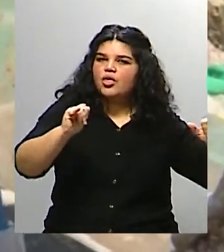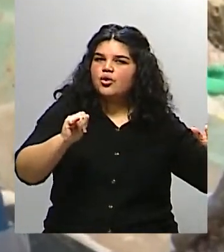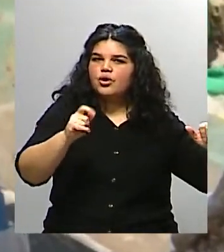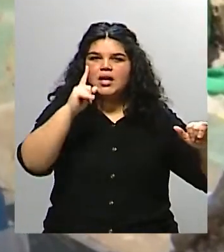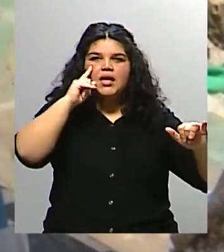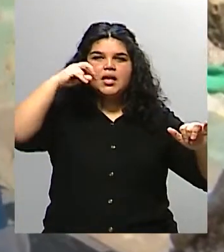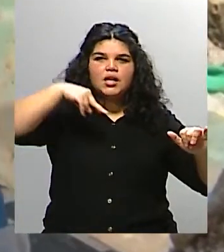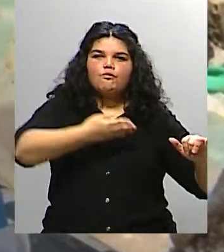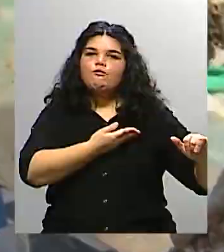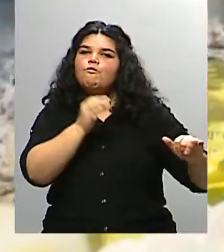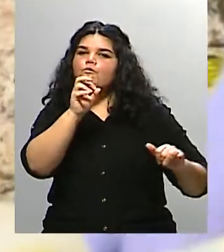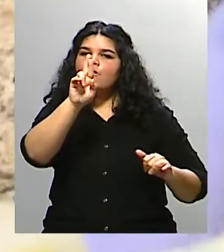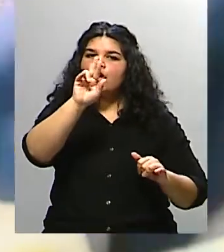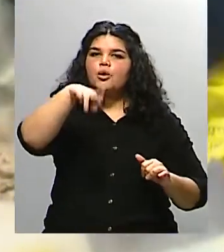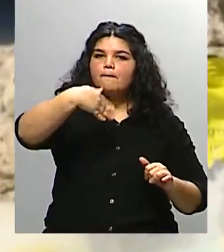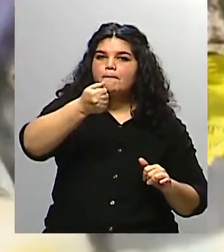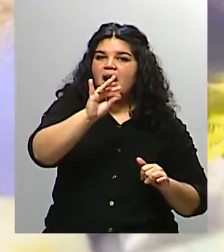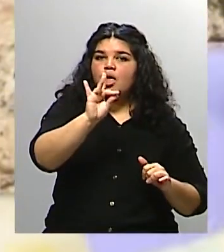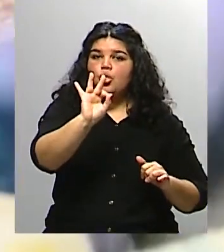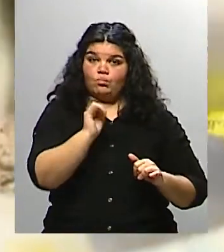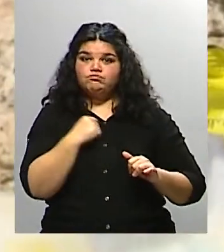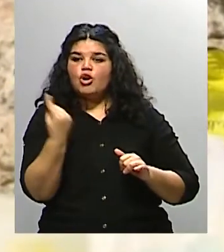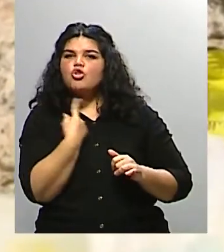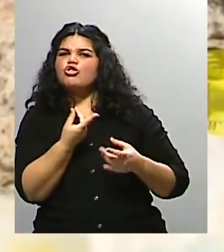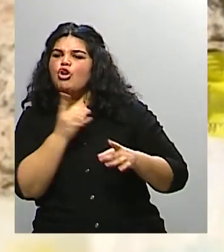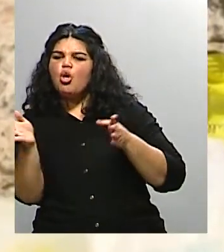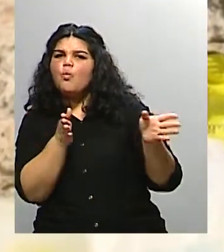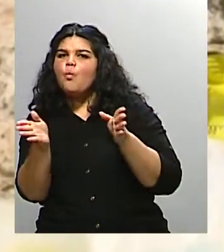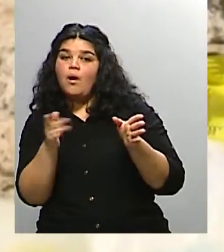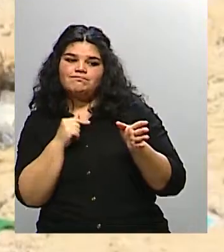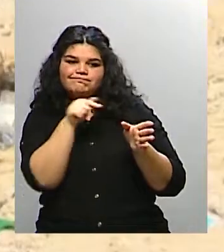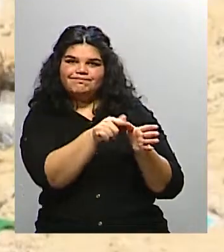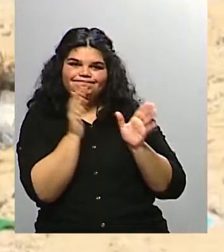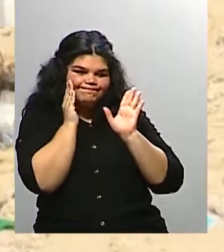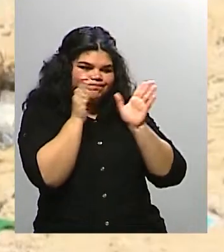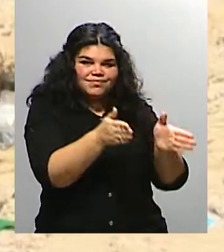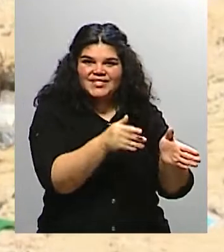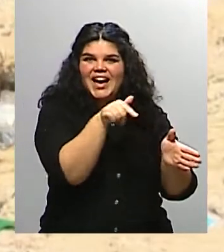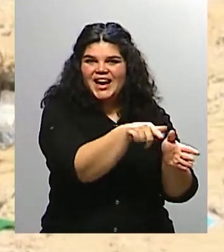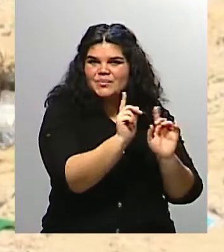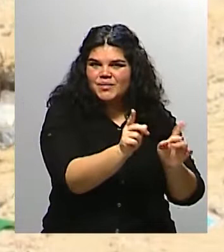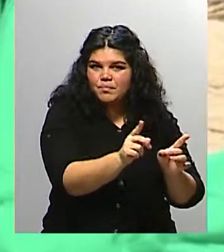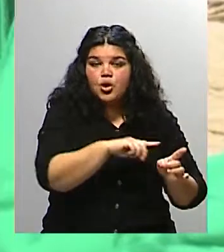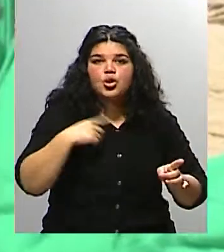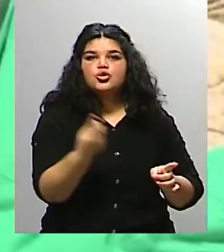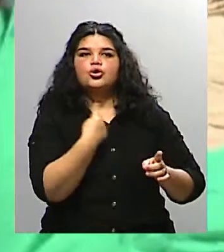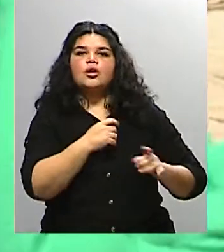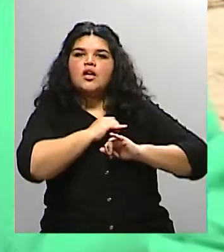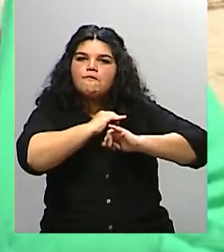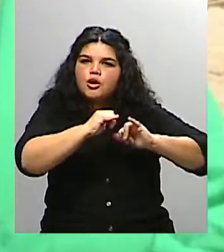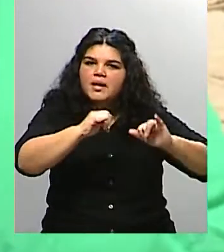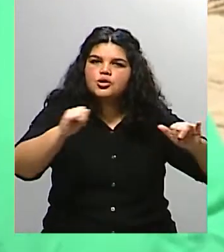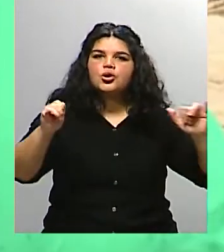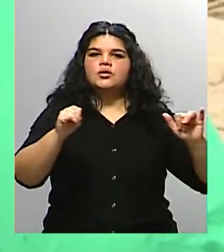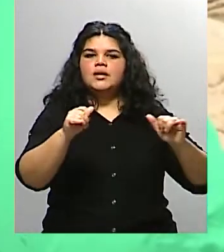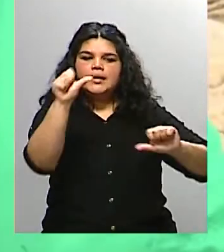organización ambiental, como ONG. Nosotros generamos información científica, técnica, que permita tomar decisiones. O sea,